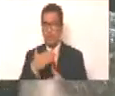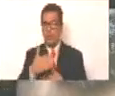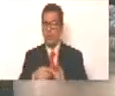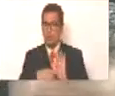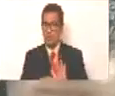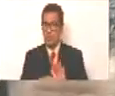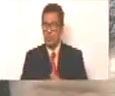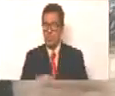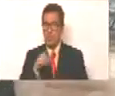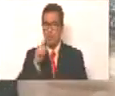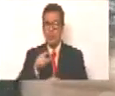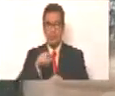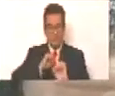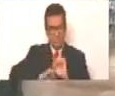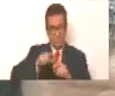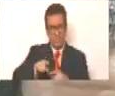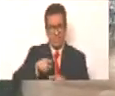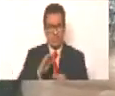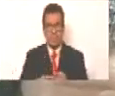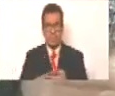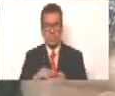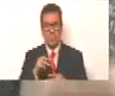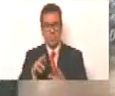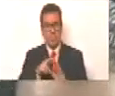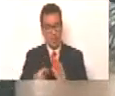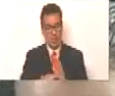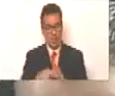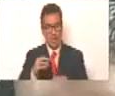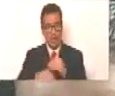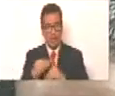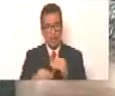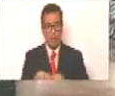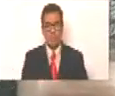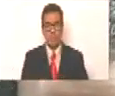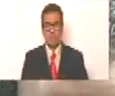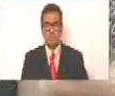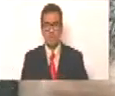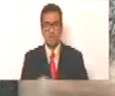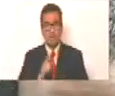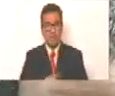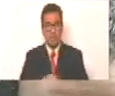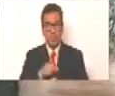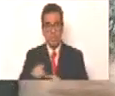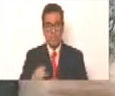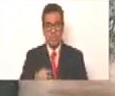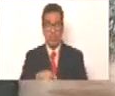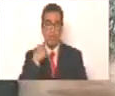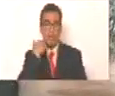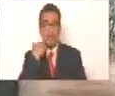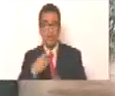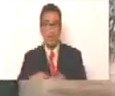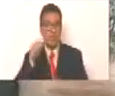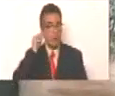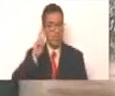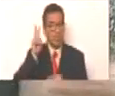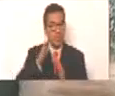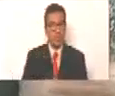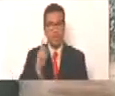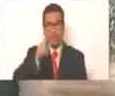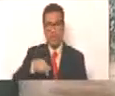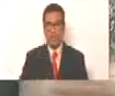guarimba, en contra de las medidas coercitivas, en contra en la situación de la pandemia. Es la mujer venezolana la que también estuvo en la